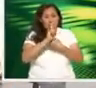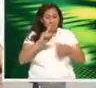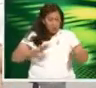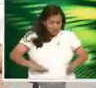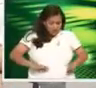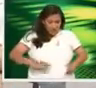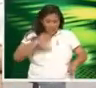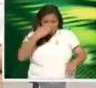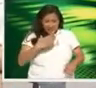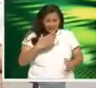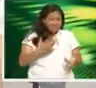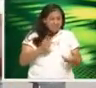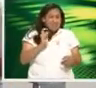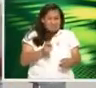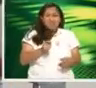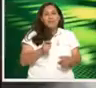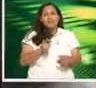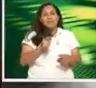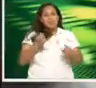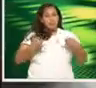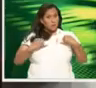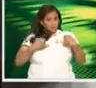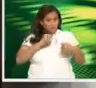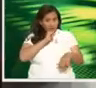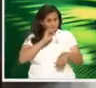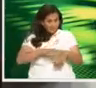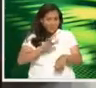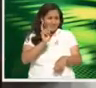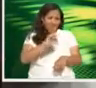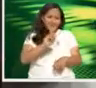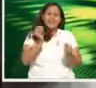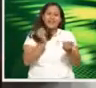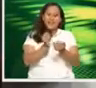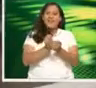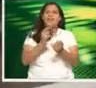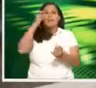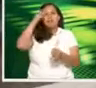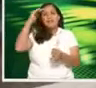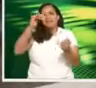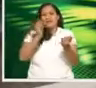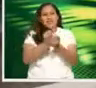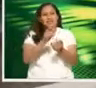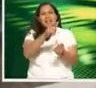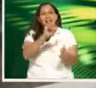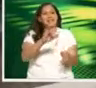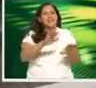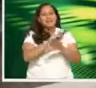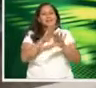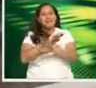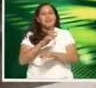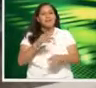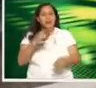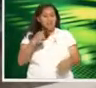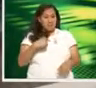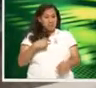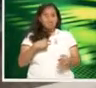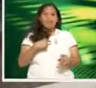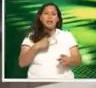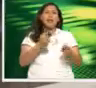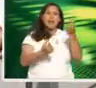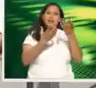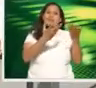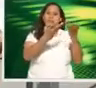adolescencia y después como si ya quedáramos en una posición estable por el resto de la vida, cosa que muchos desearían,